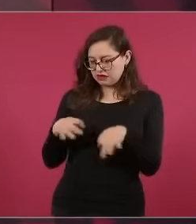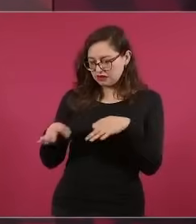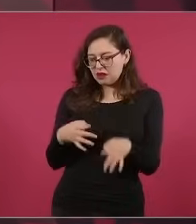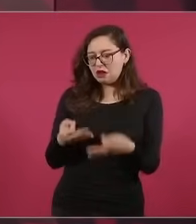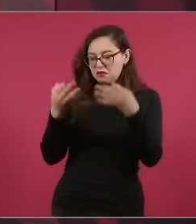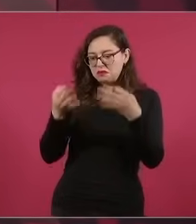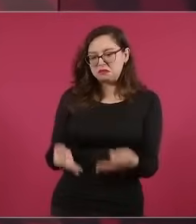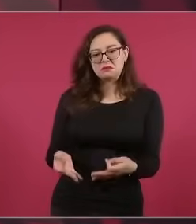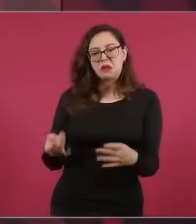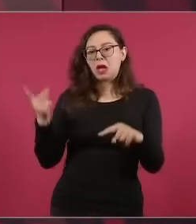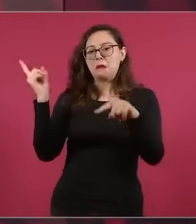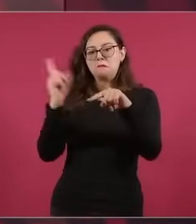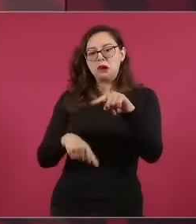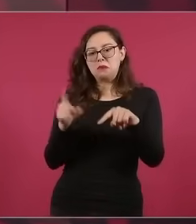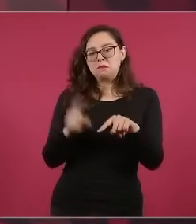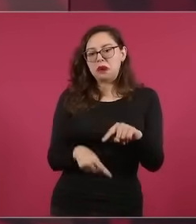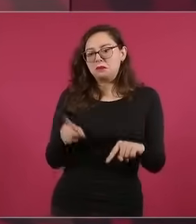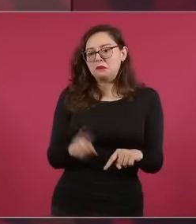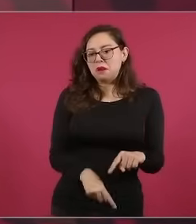dignas.